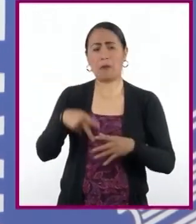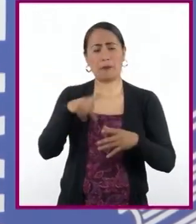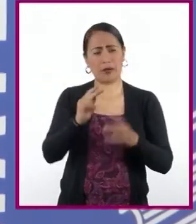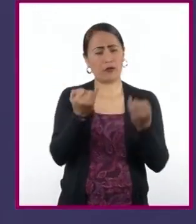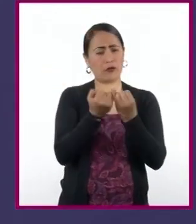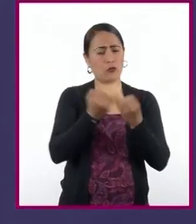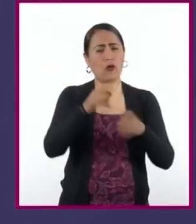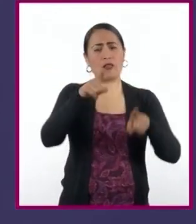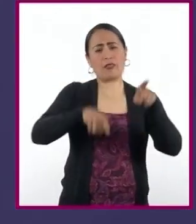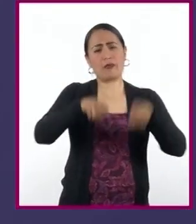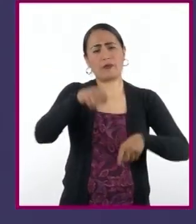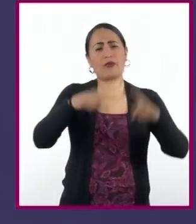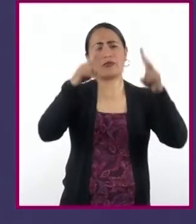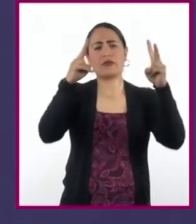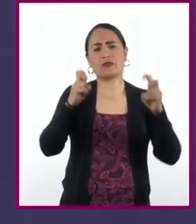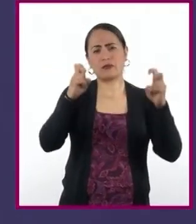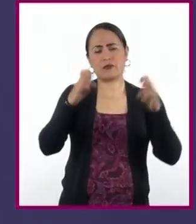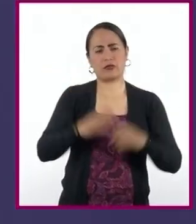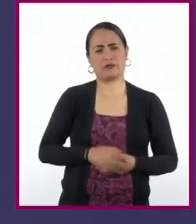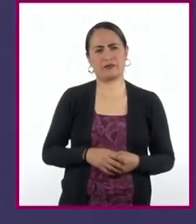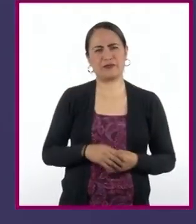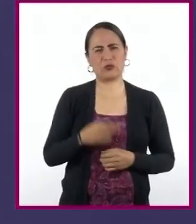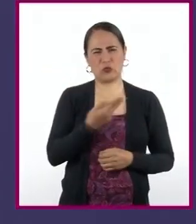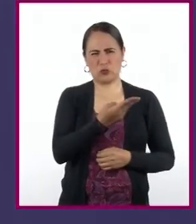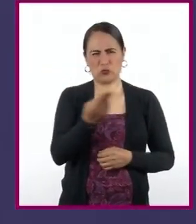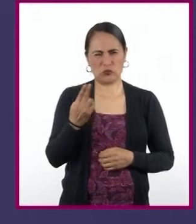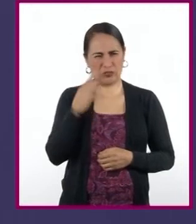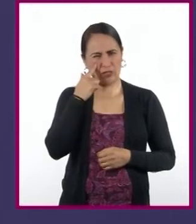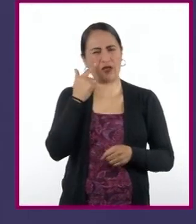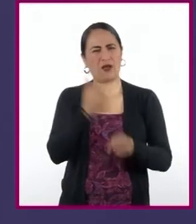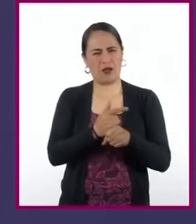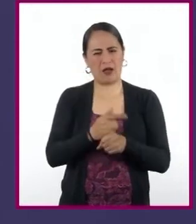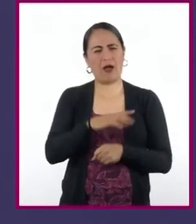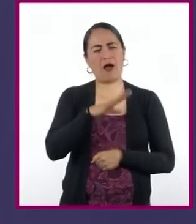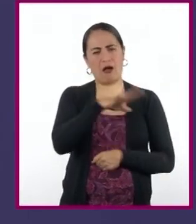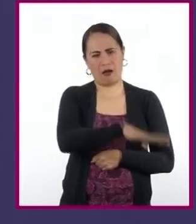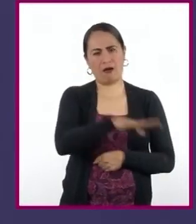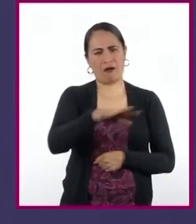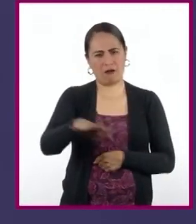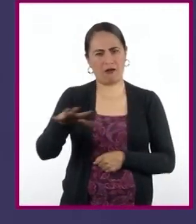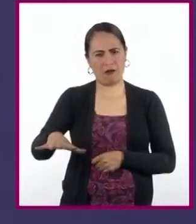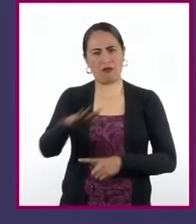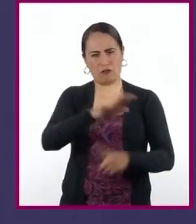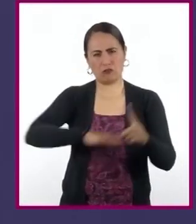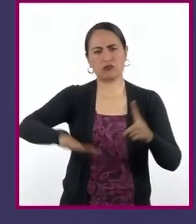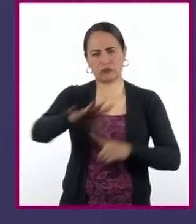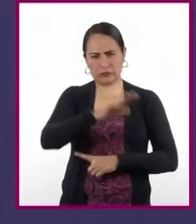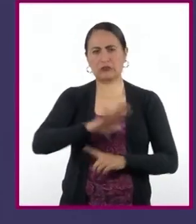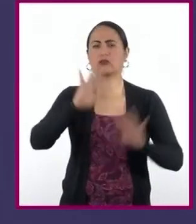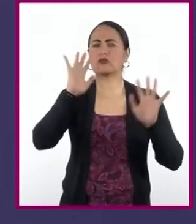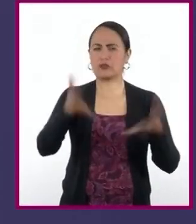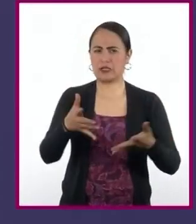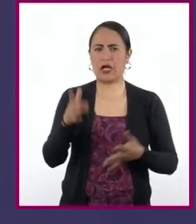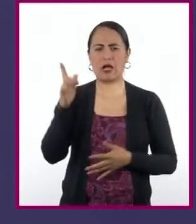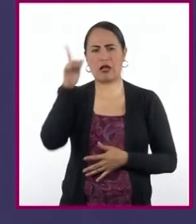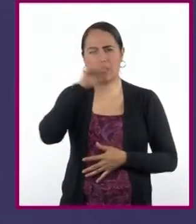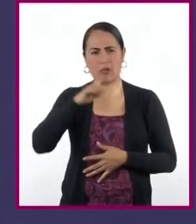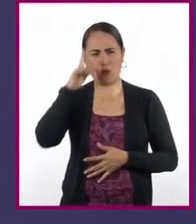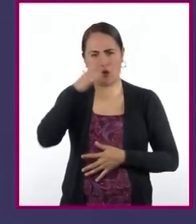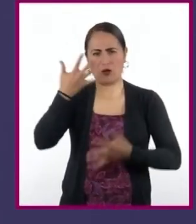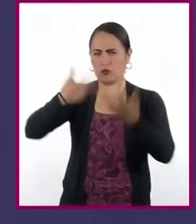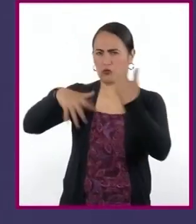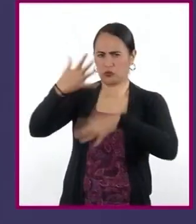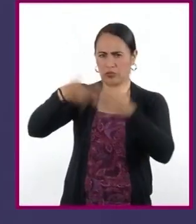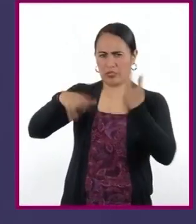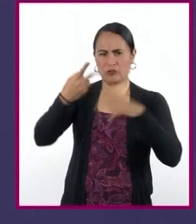tratando. Así es. Como ya se dieron cuenta, existen contextos que ya tienen preestablecido el tipo de lenguaje que deben utilizar